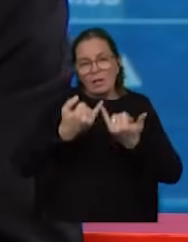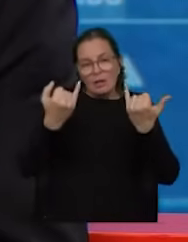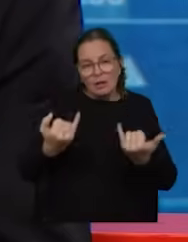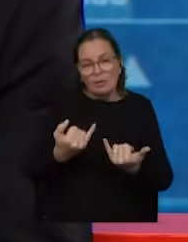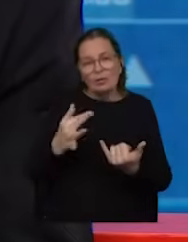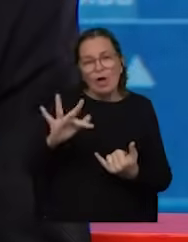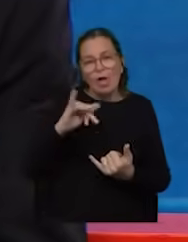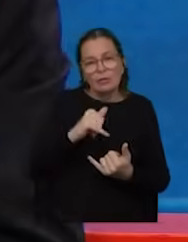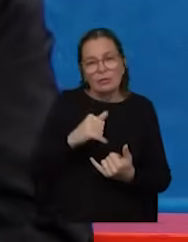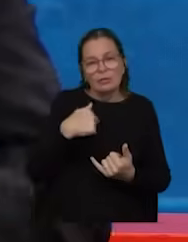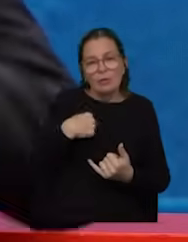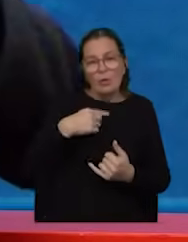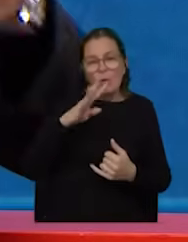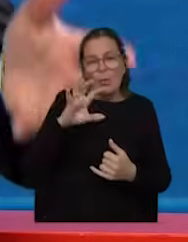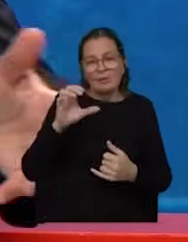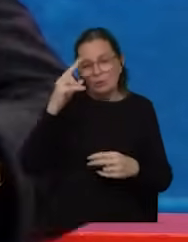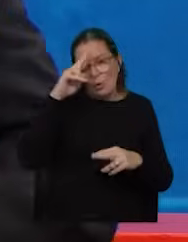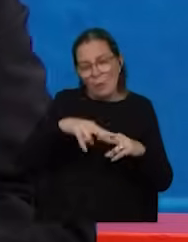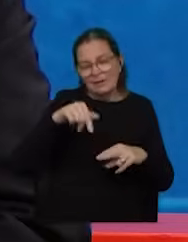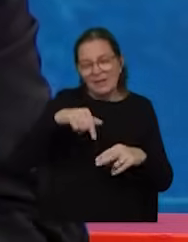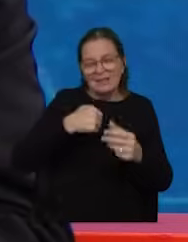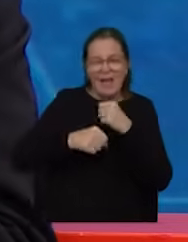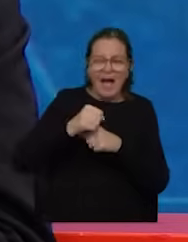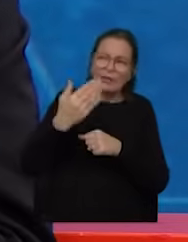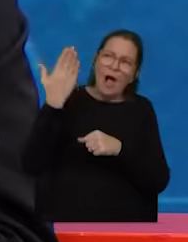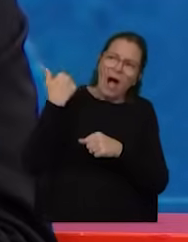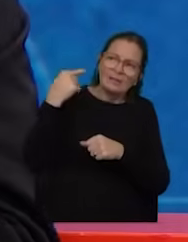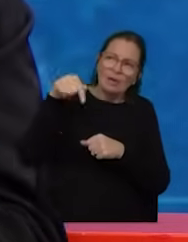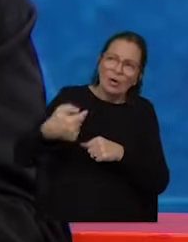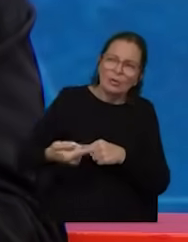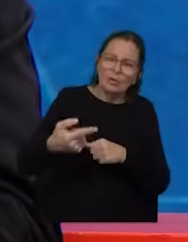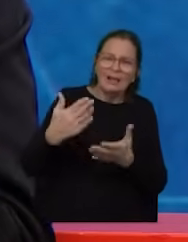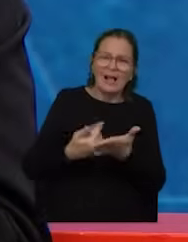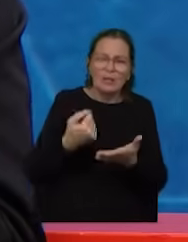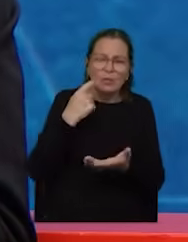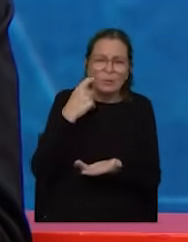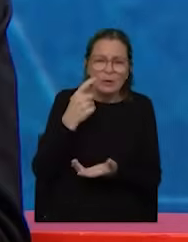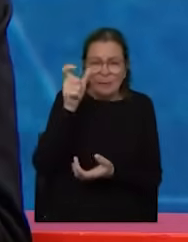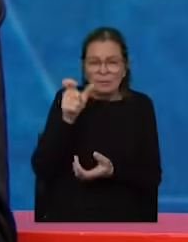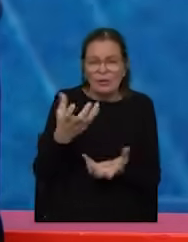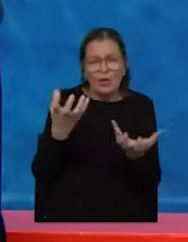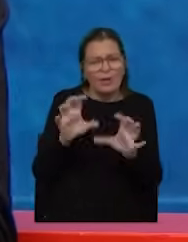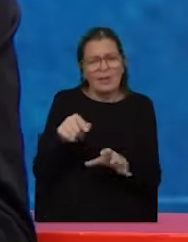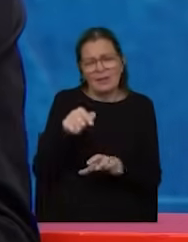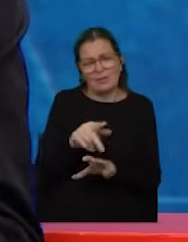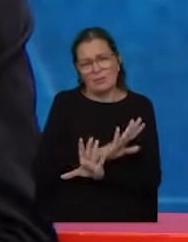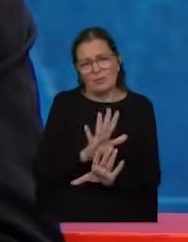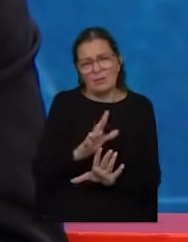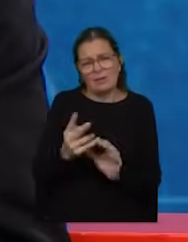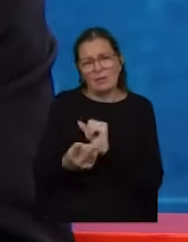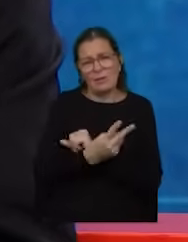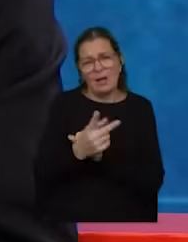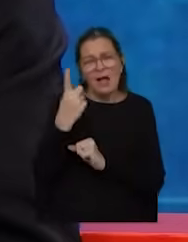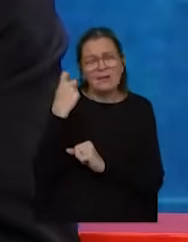que tengo 400 muertos más que este año el otro y y sacando cifras y la gente no quiere eso la gente lo que quiere es la seguridad